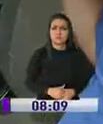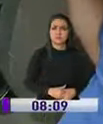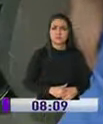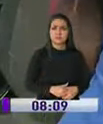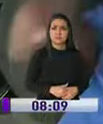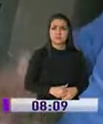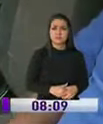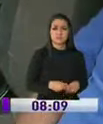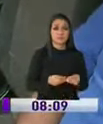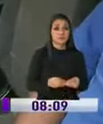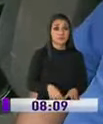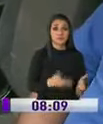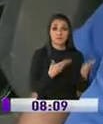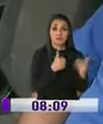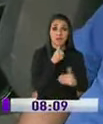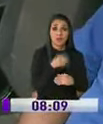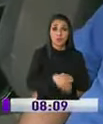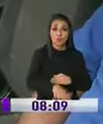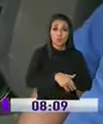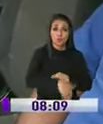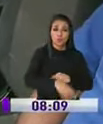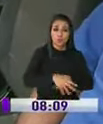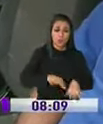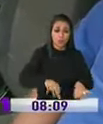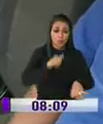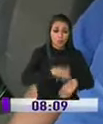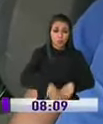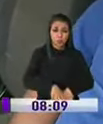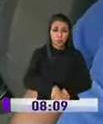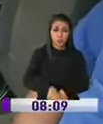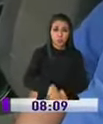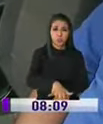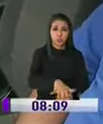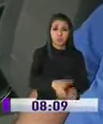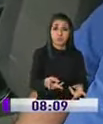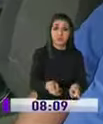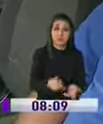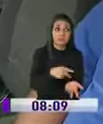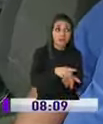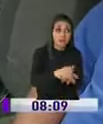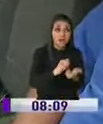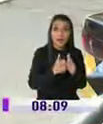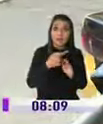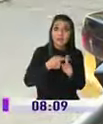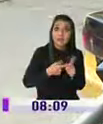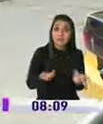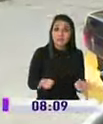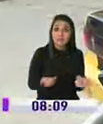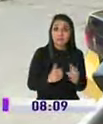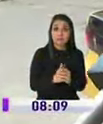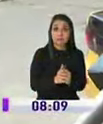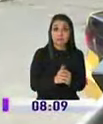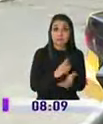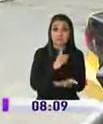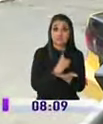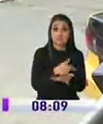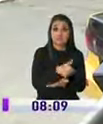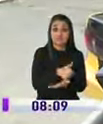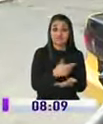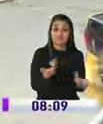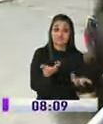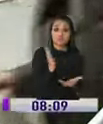Perjudica el agua que se está derramando y la cantidad que hay que pagar cada mes. De pronto sí, para nosotros es una molestia y por